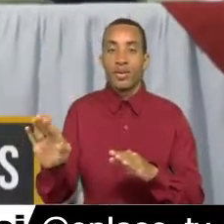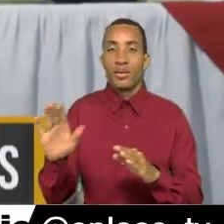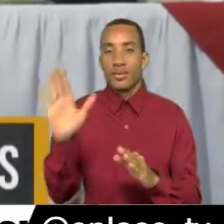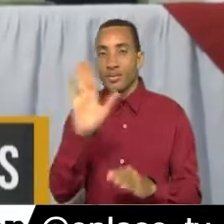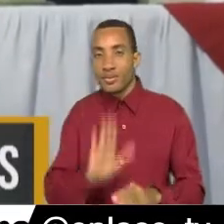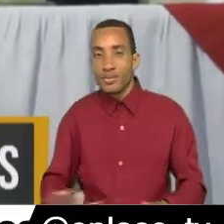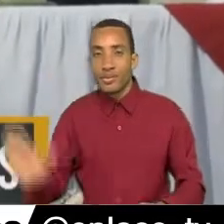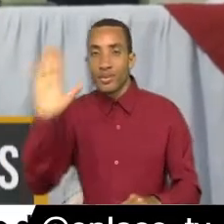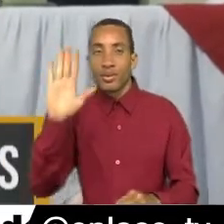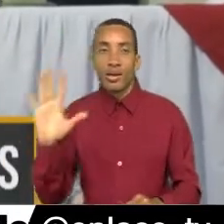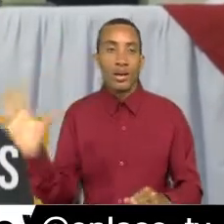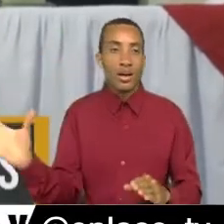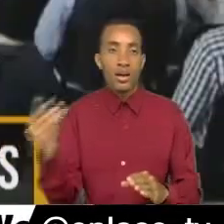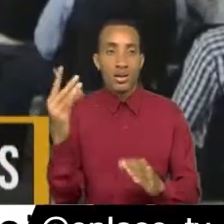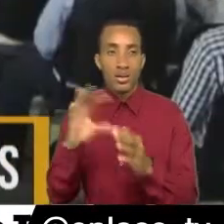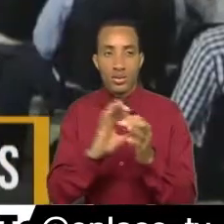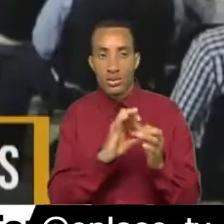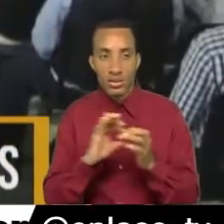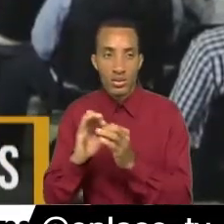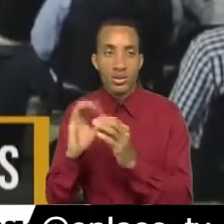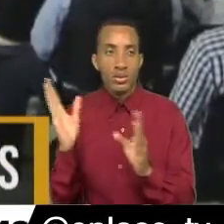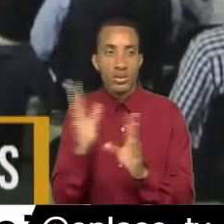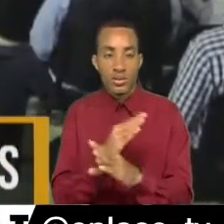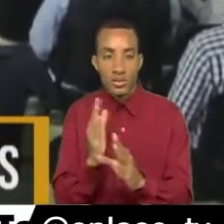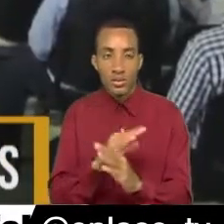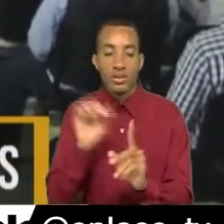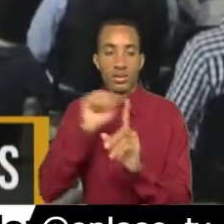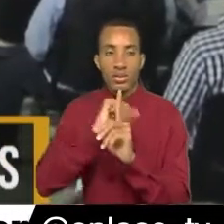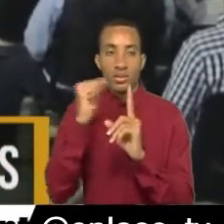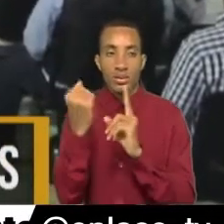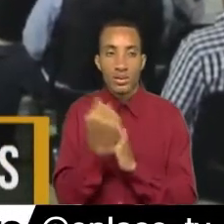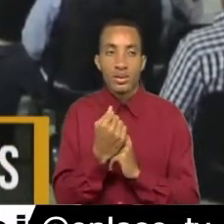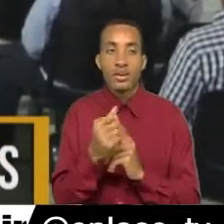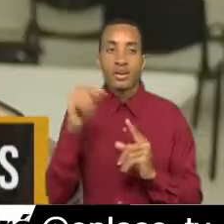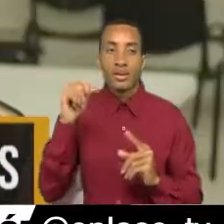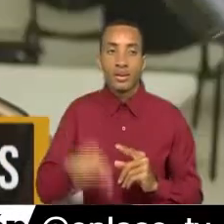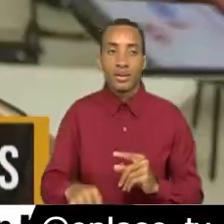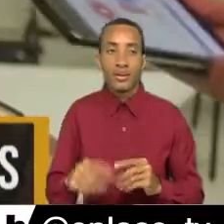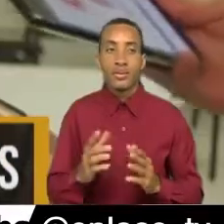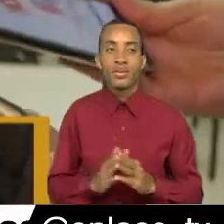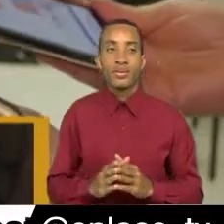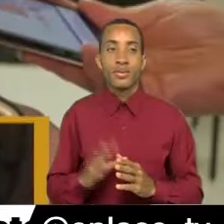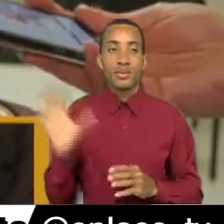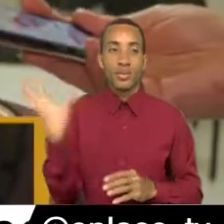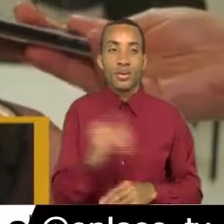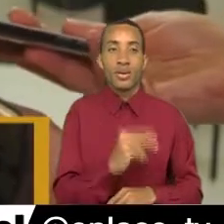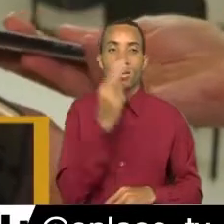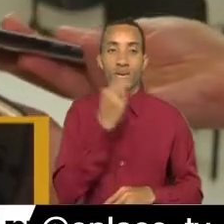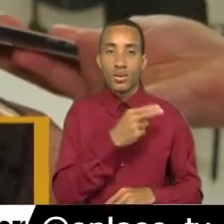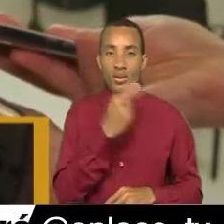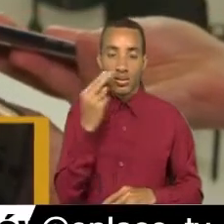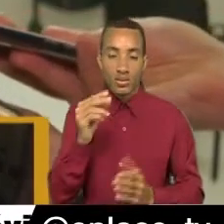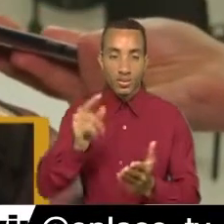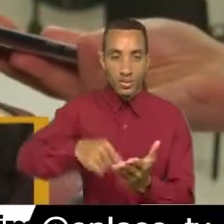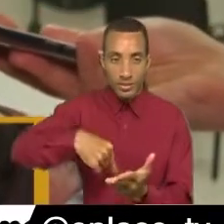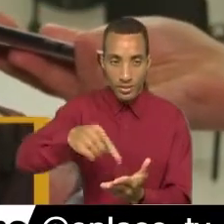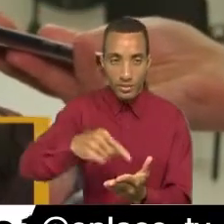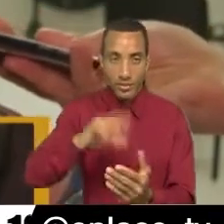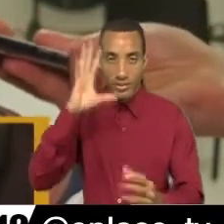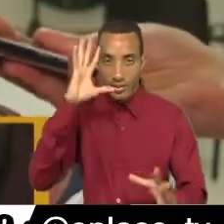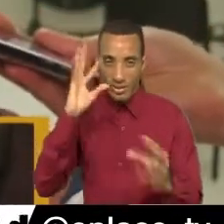afrontar juntos las problemáticas sociales por las que atraviesa el municipio. Tienen un compromiso y se firmó un compromiso final, un